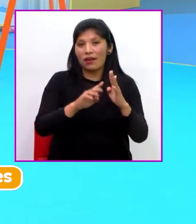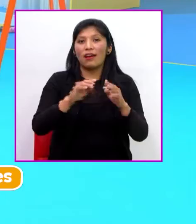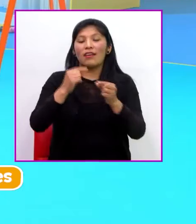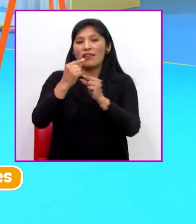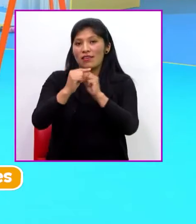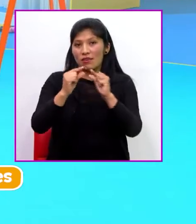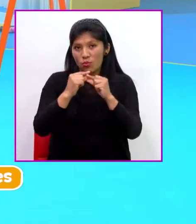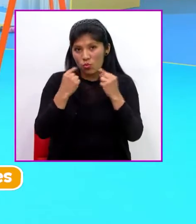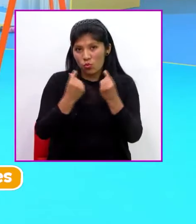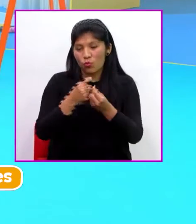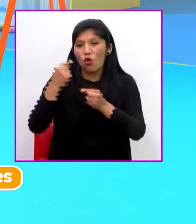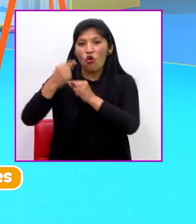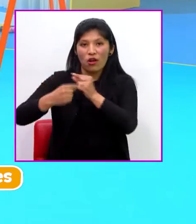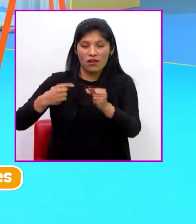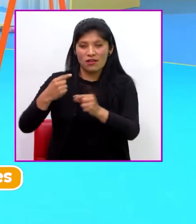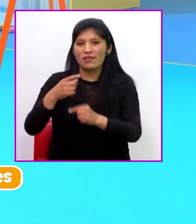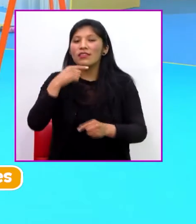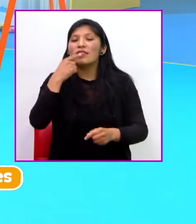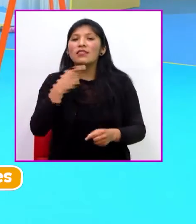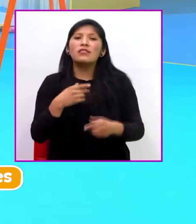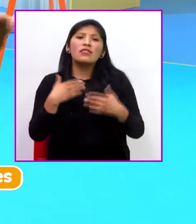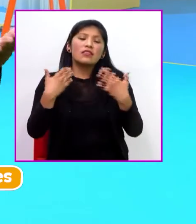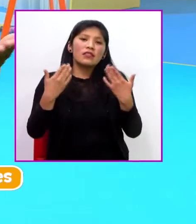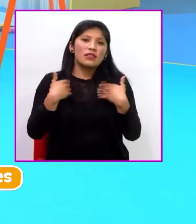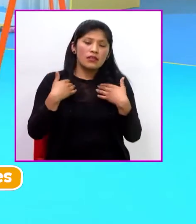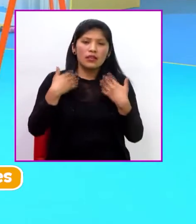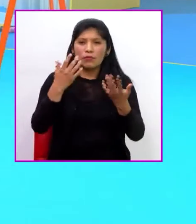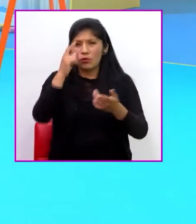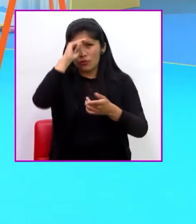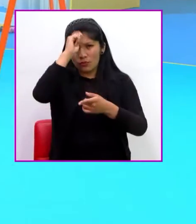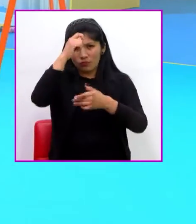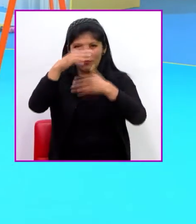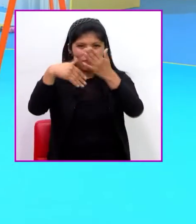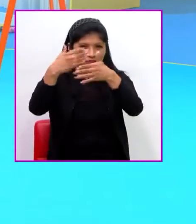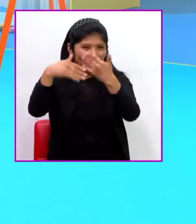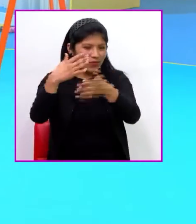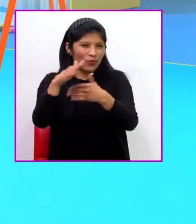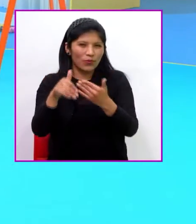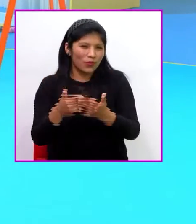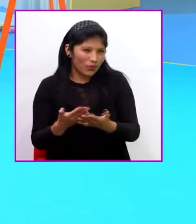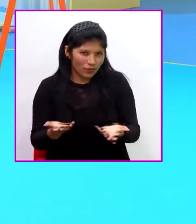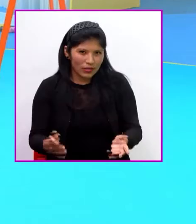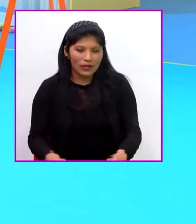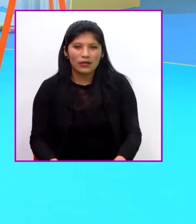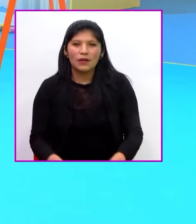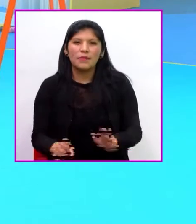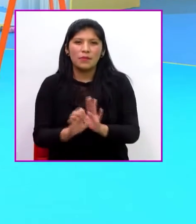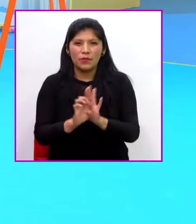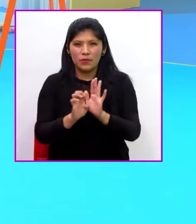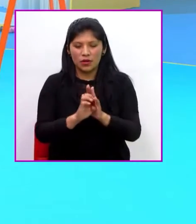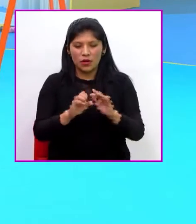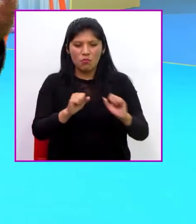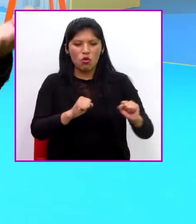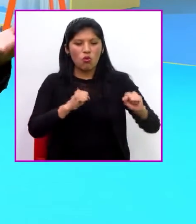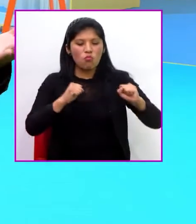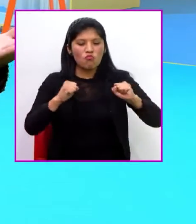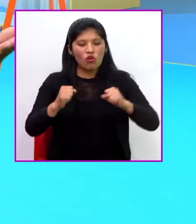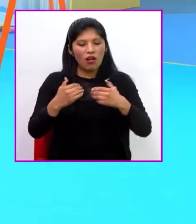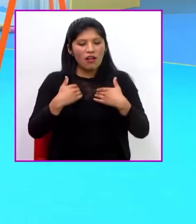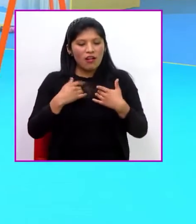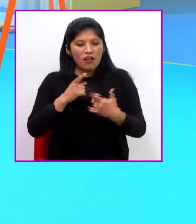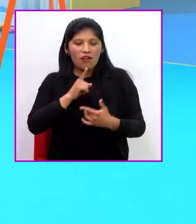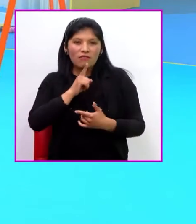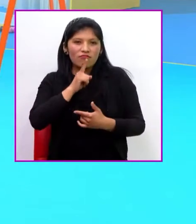humanos de cuarta generación tienen que ver con el avance tecnológico. Por ejemplo, el poder tener la